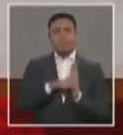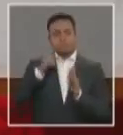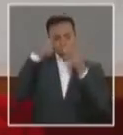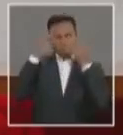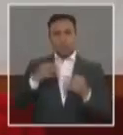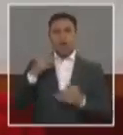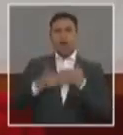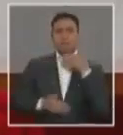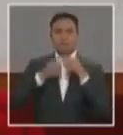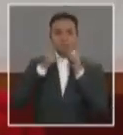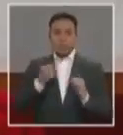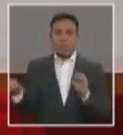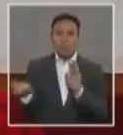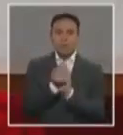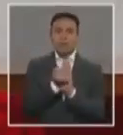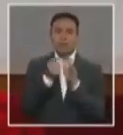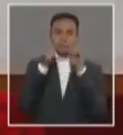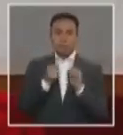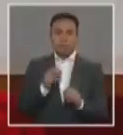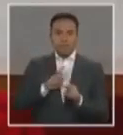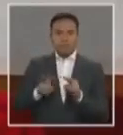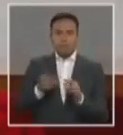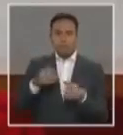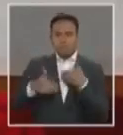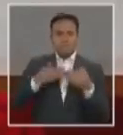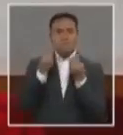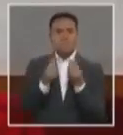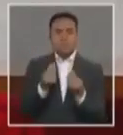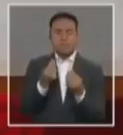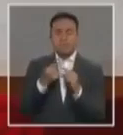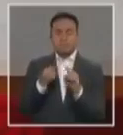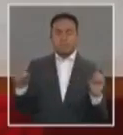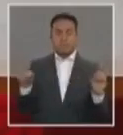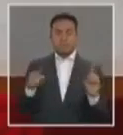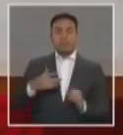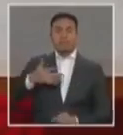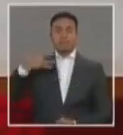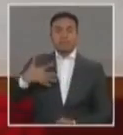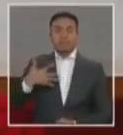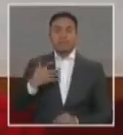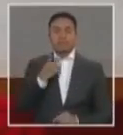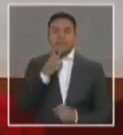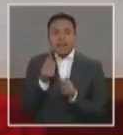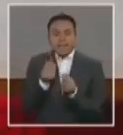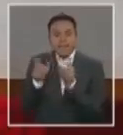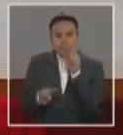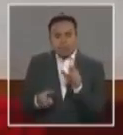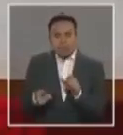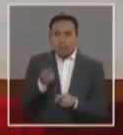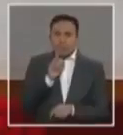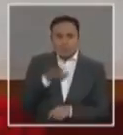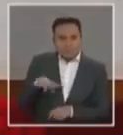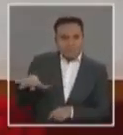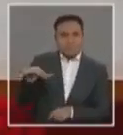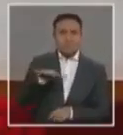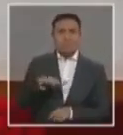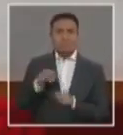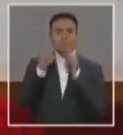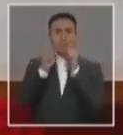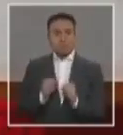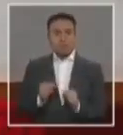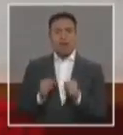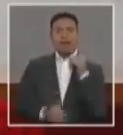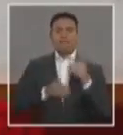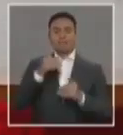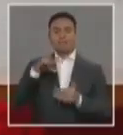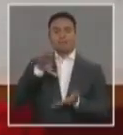y que las condiciones de reinversión de los excedentes sean para Chile No para cap y que eh definitivamente